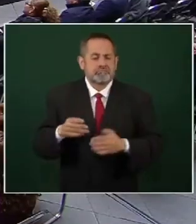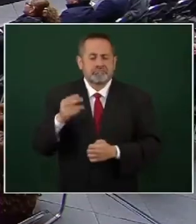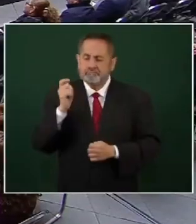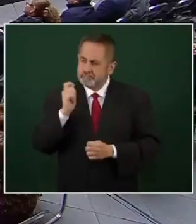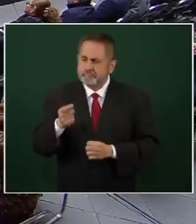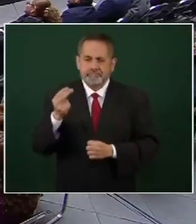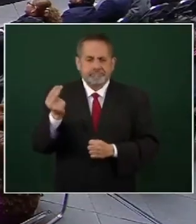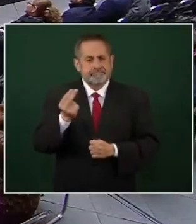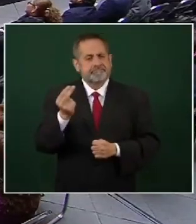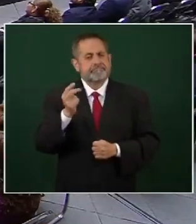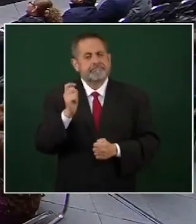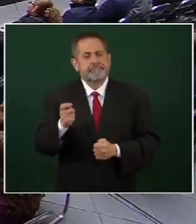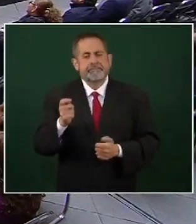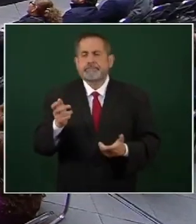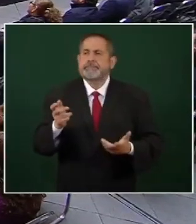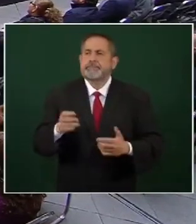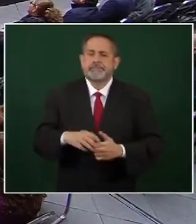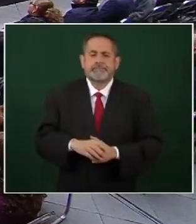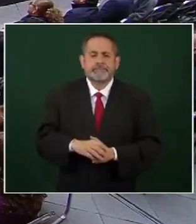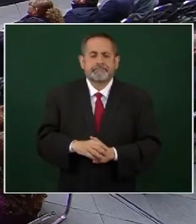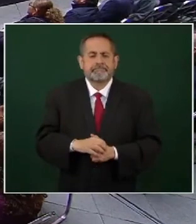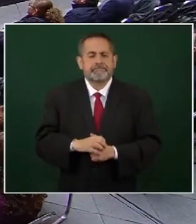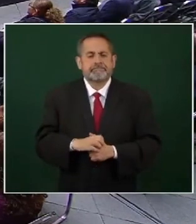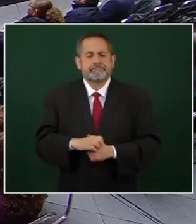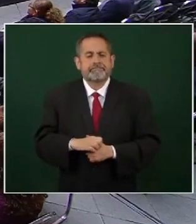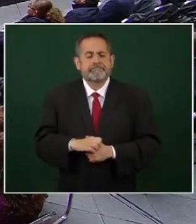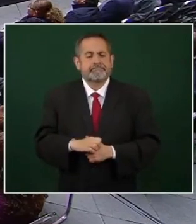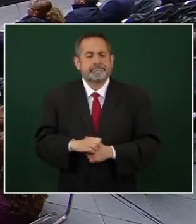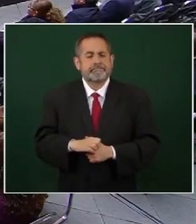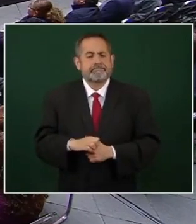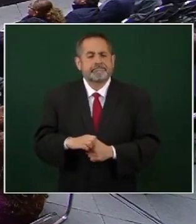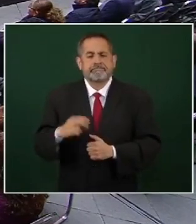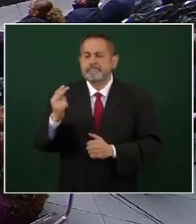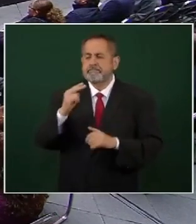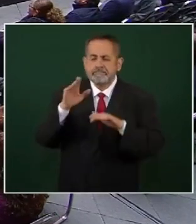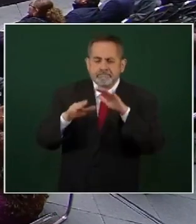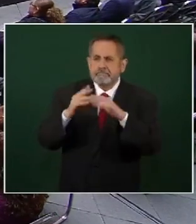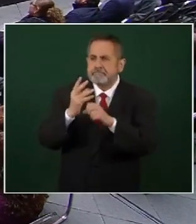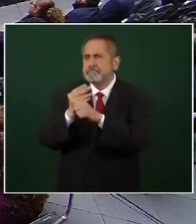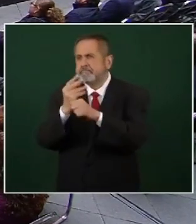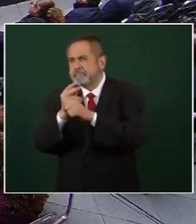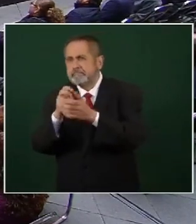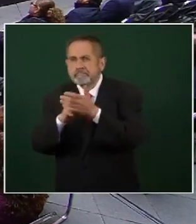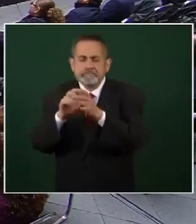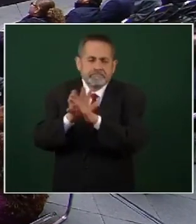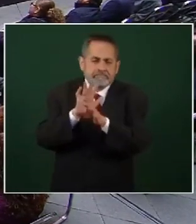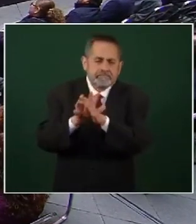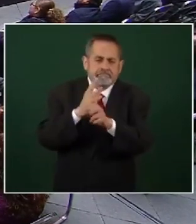necesitamos a veces de alguna reparación, ¿no?